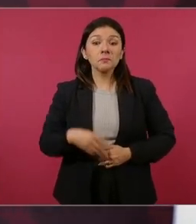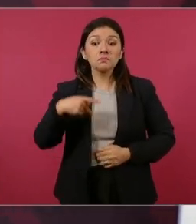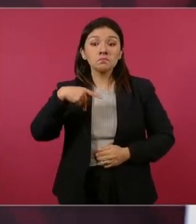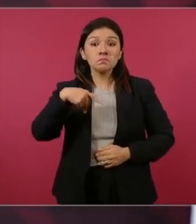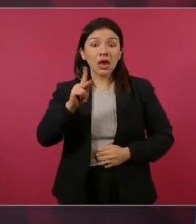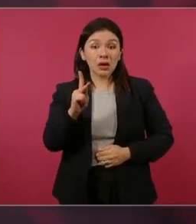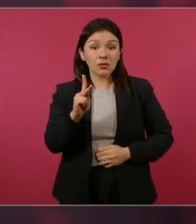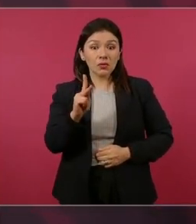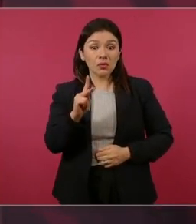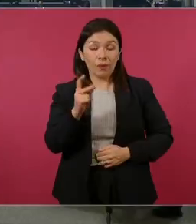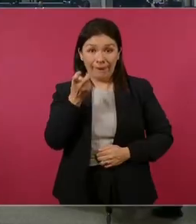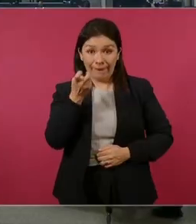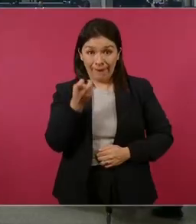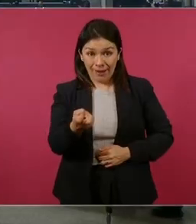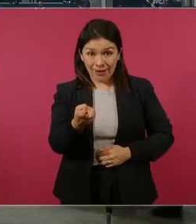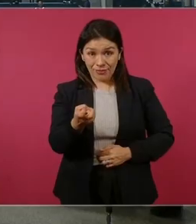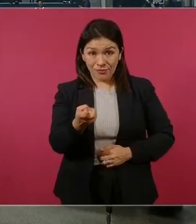no sale